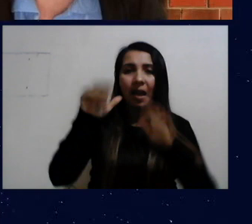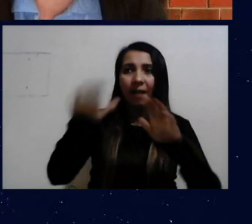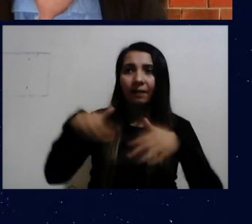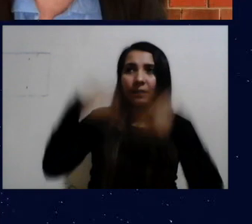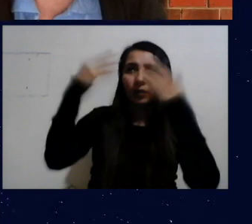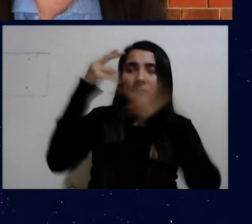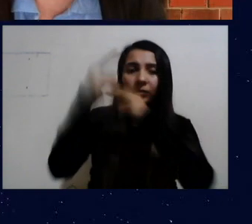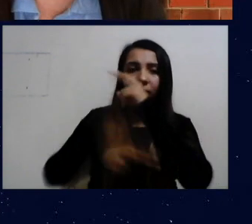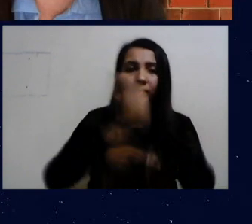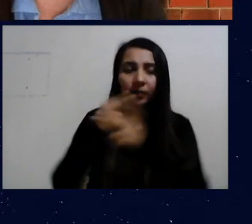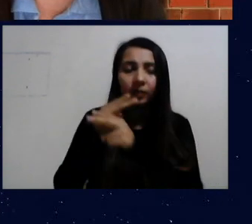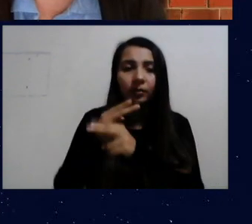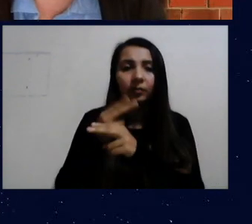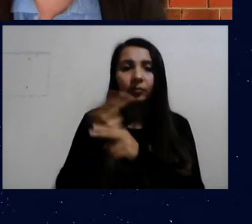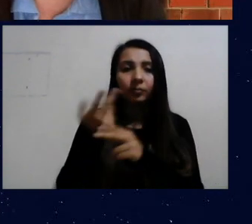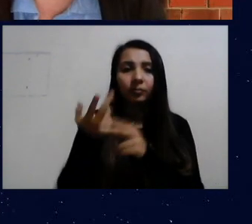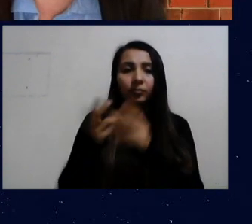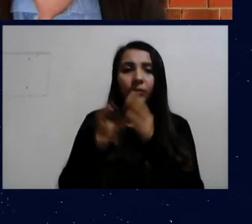de objetivos,